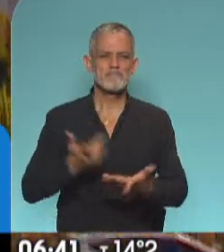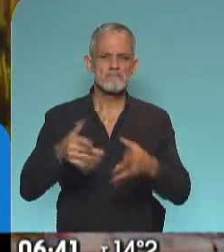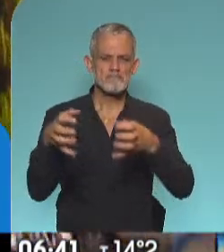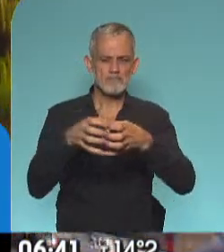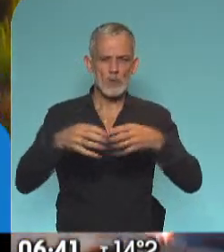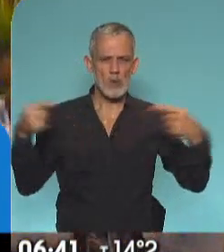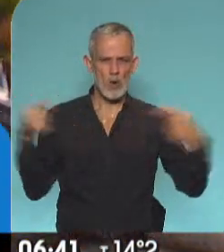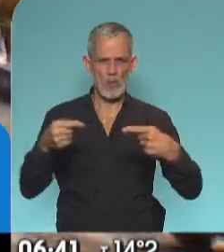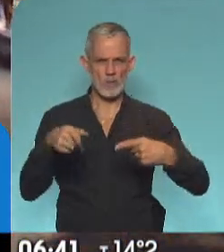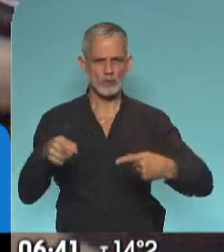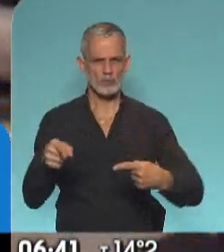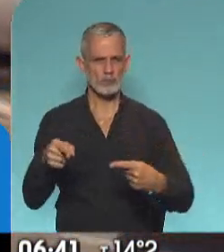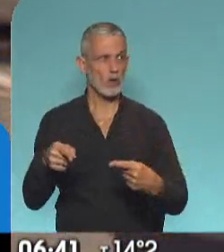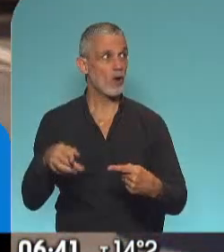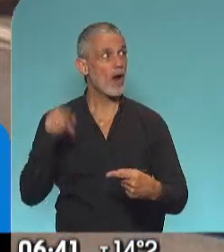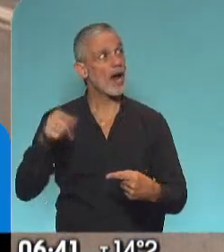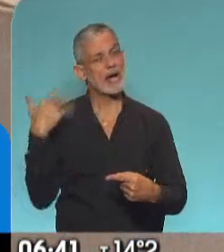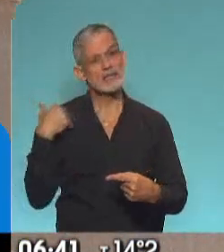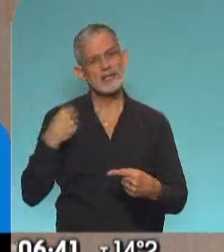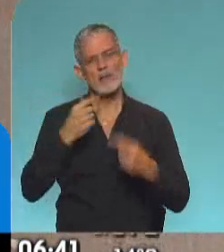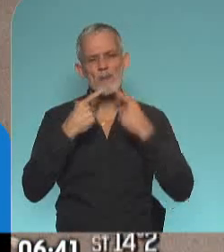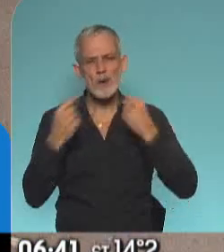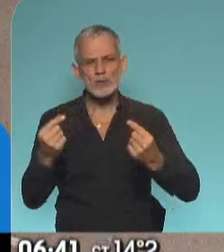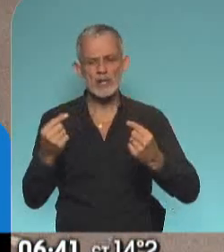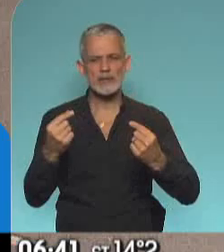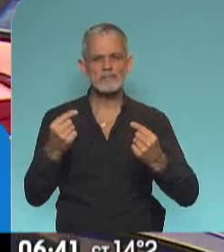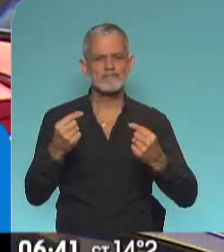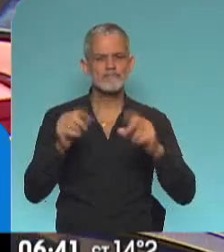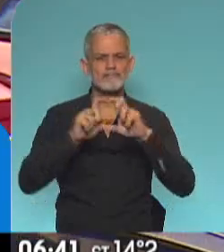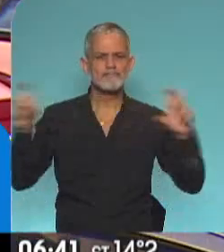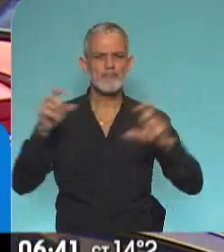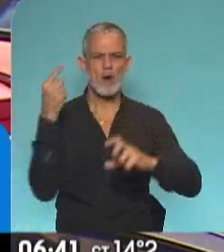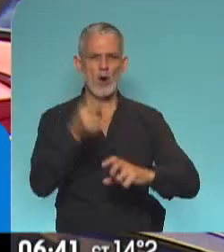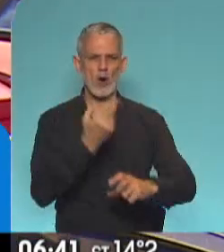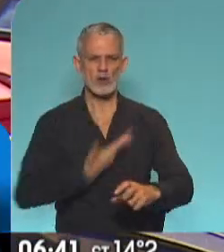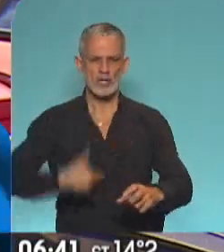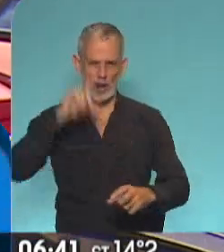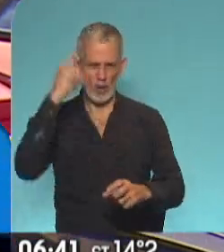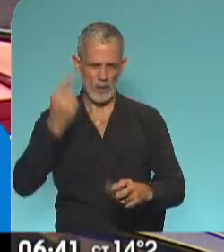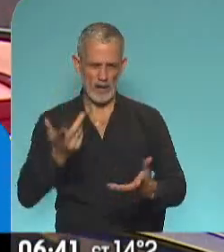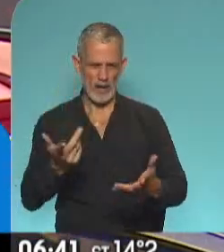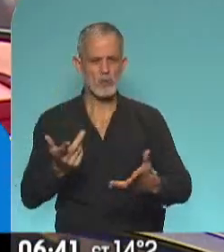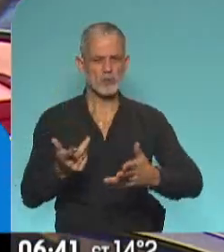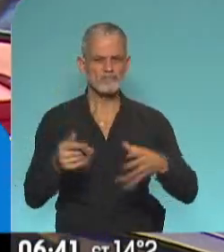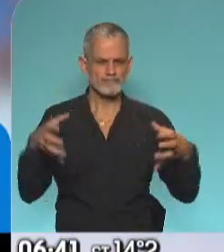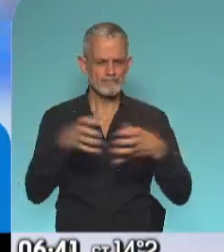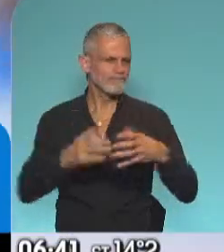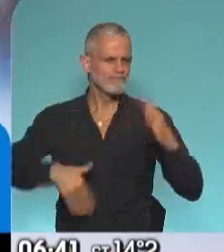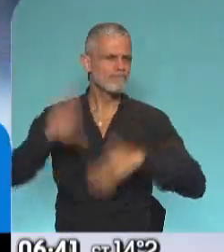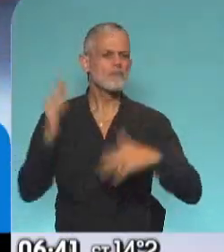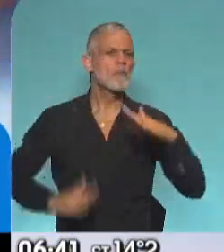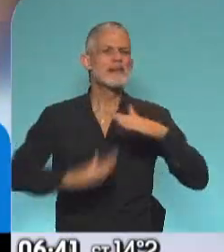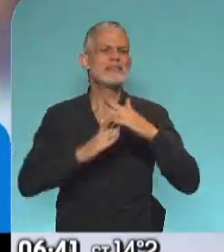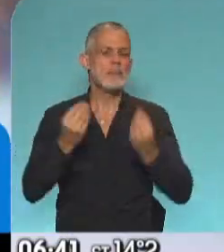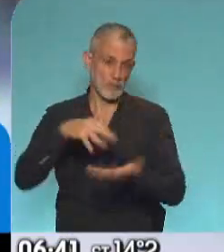Sectores de la oposición protagonizaron una protesta con diferentes consignas contra el gobierno. La concentración principal se produjo